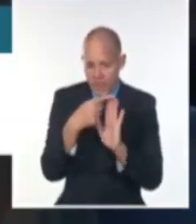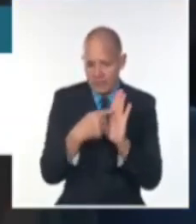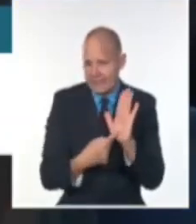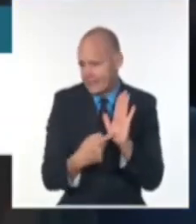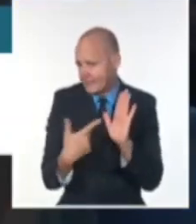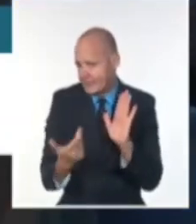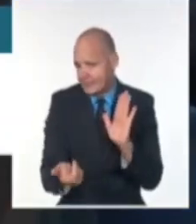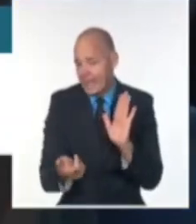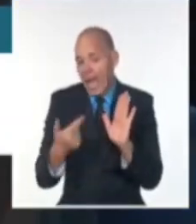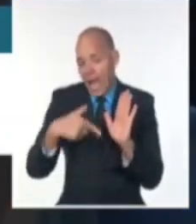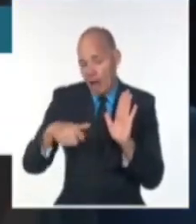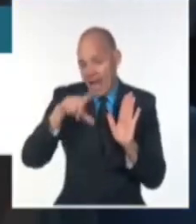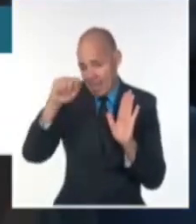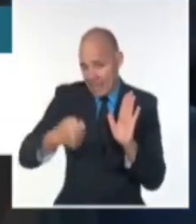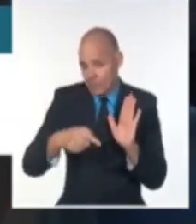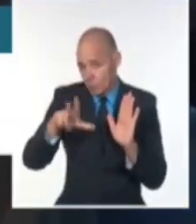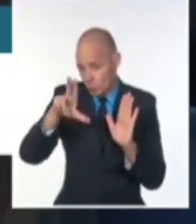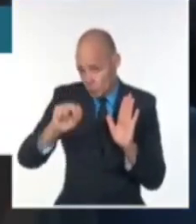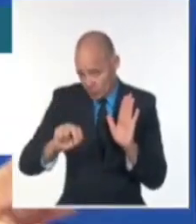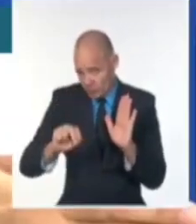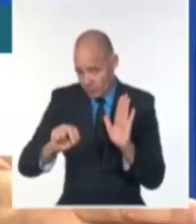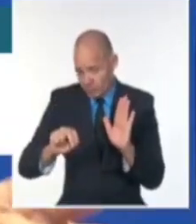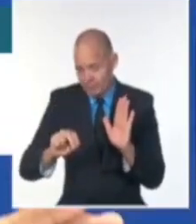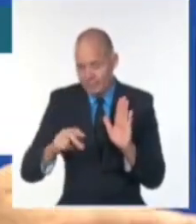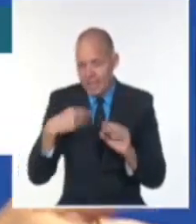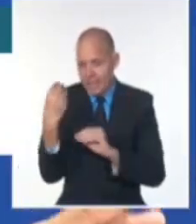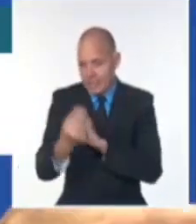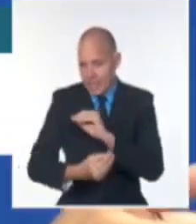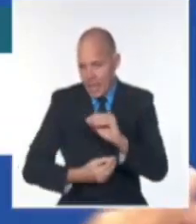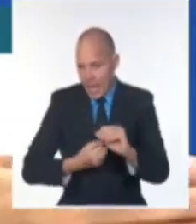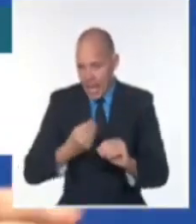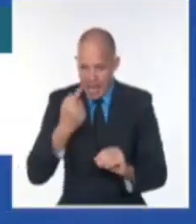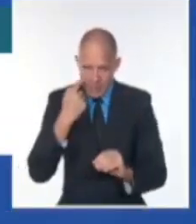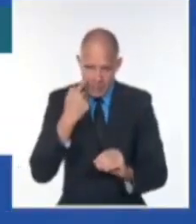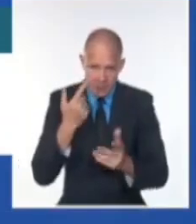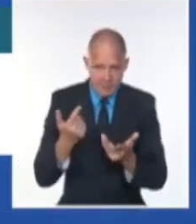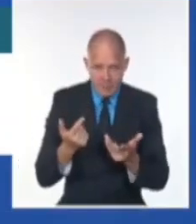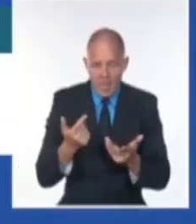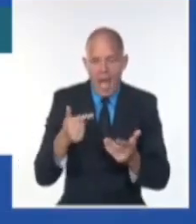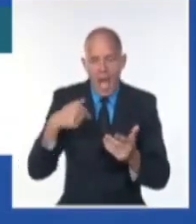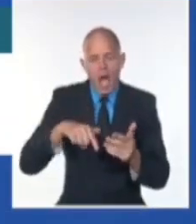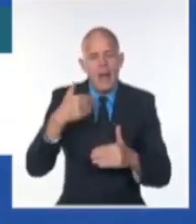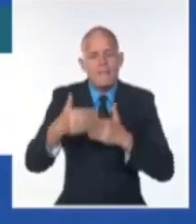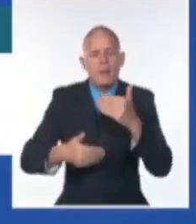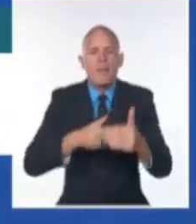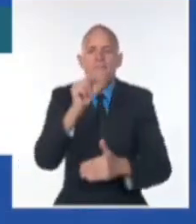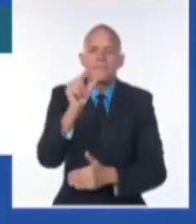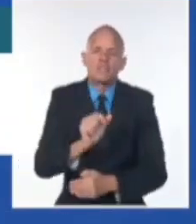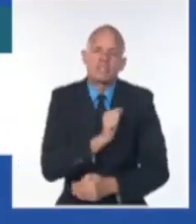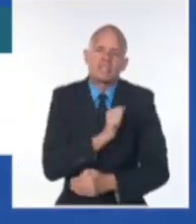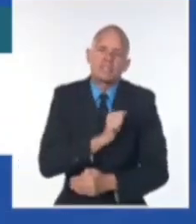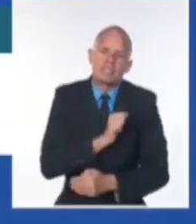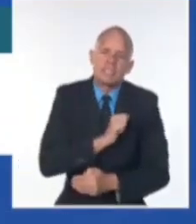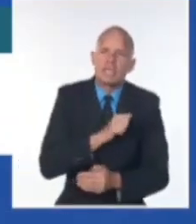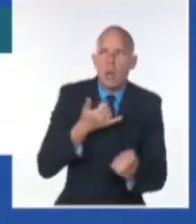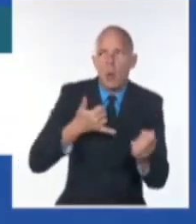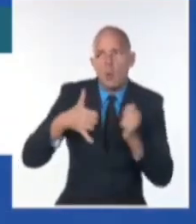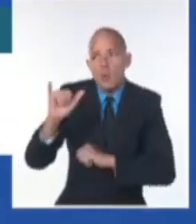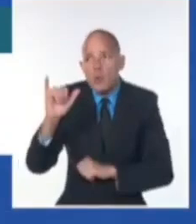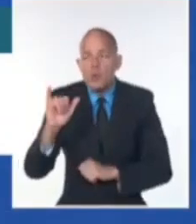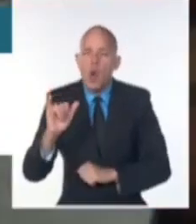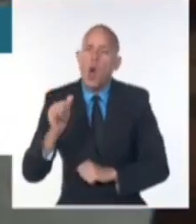la legislación y se atempera las características del proceso migratorio cubano y a las